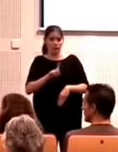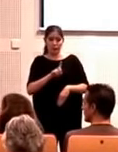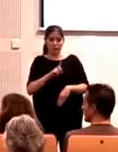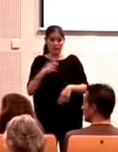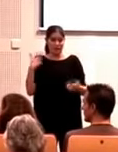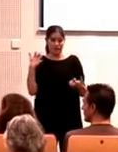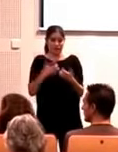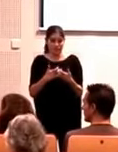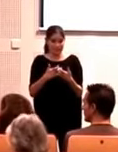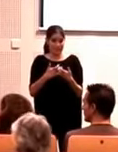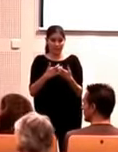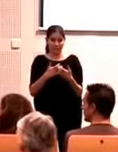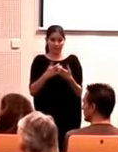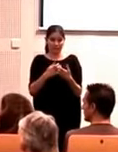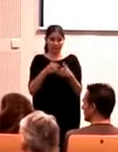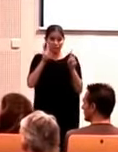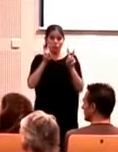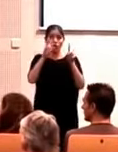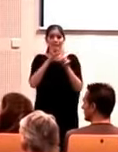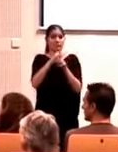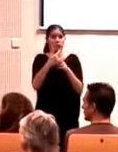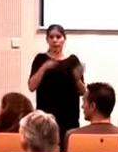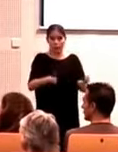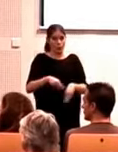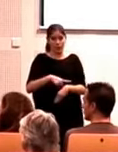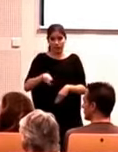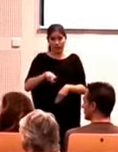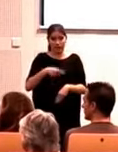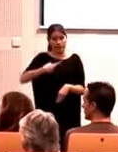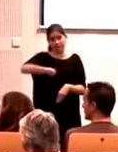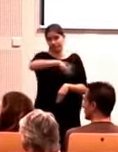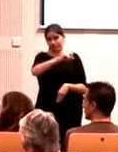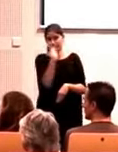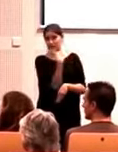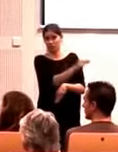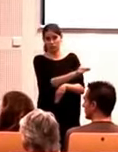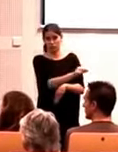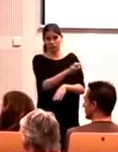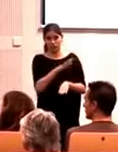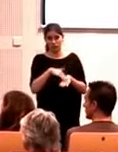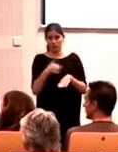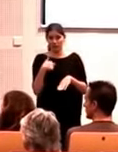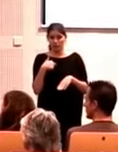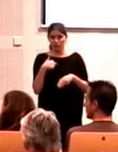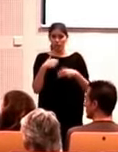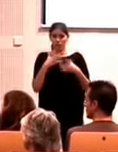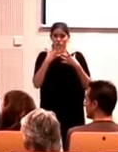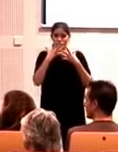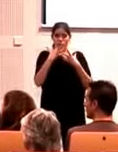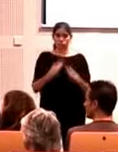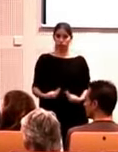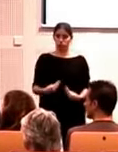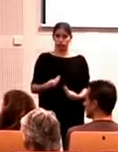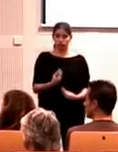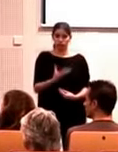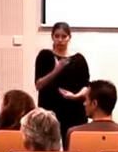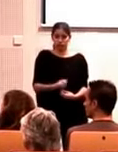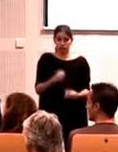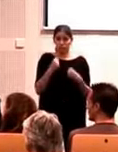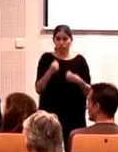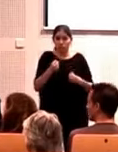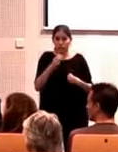no aceptó la nueva condición y para mí esto fue una debacle emocional.